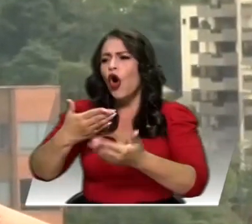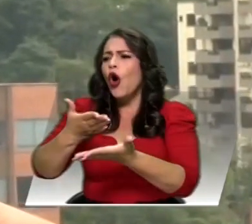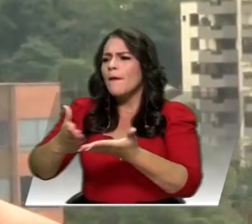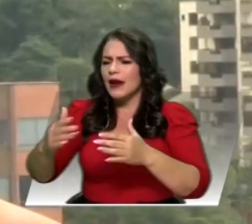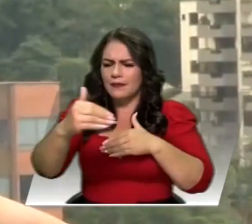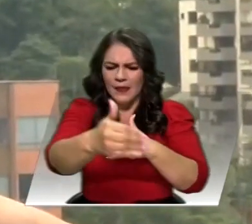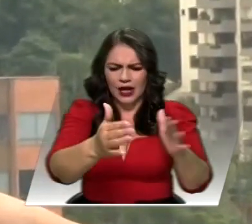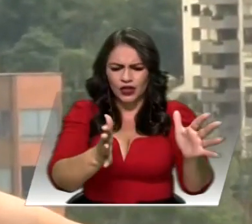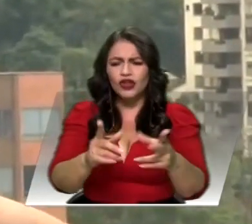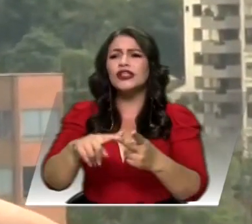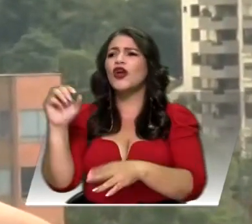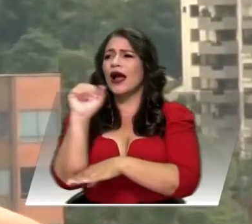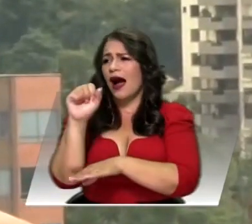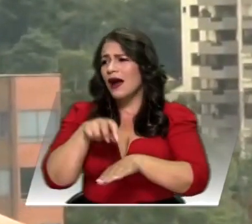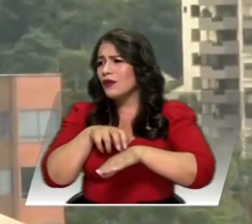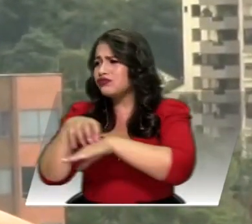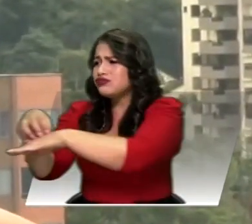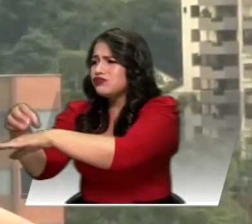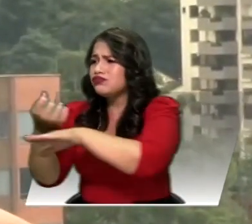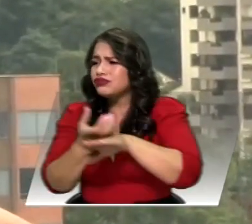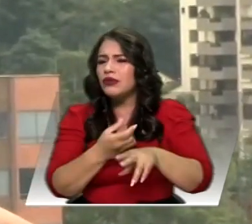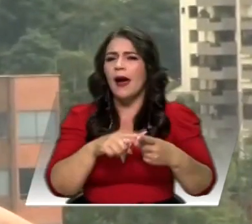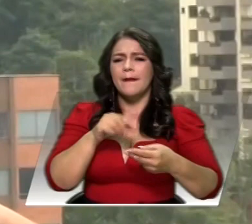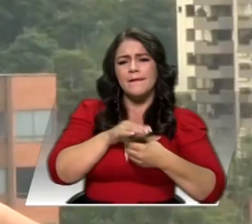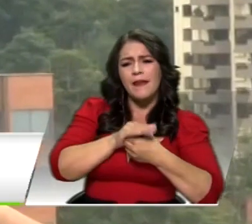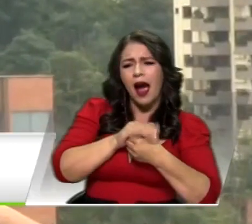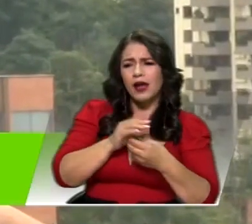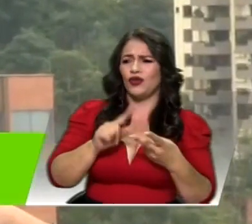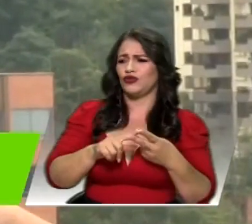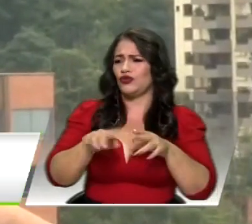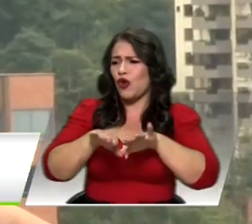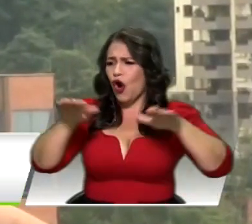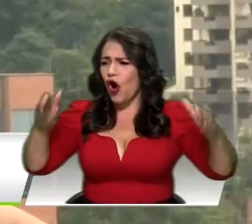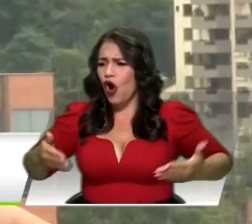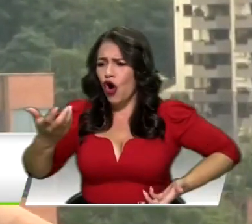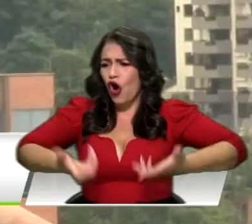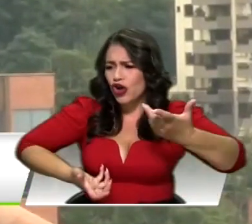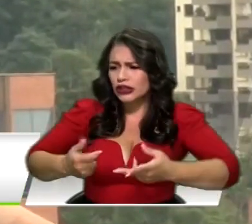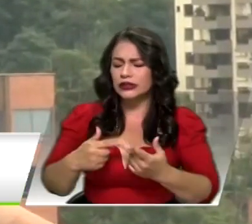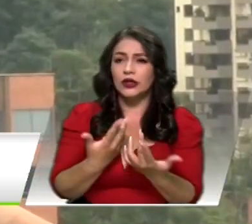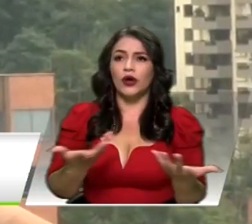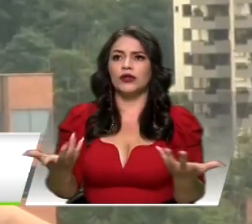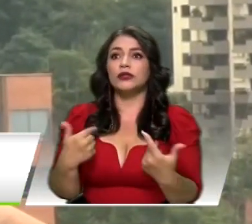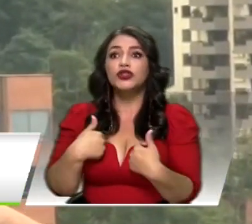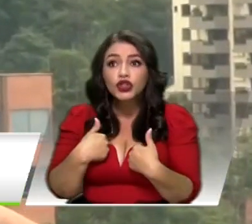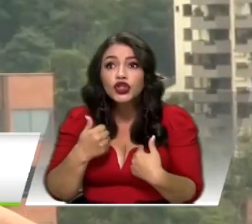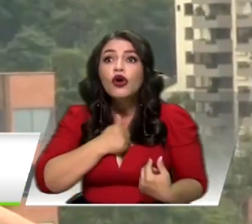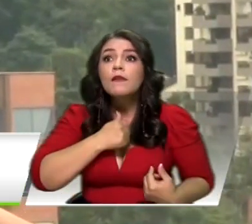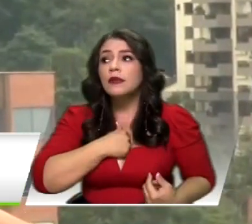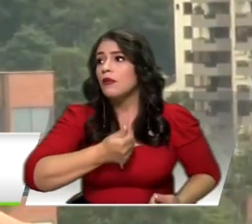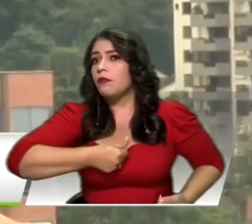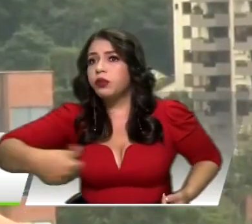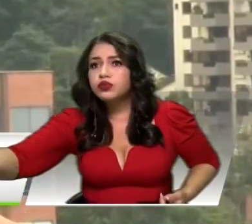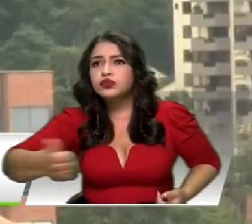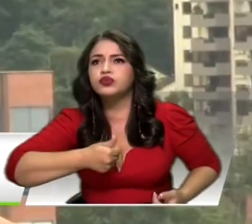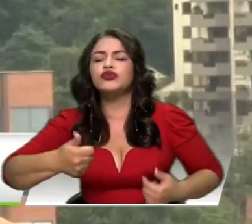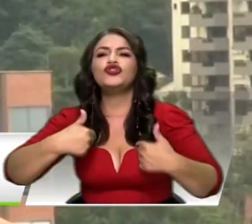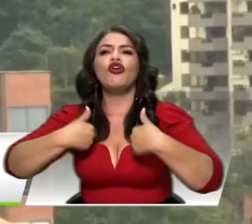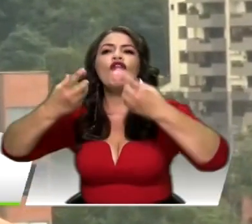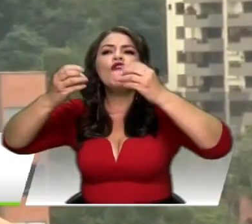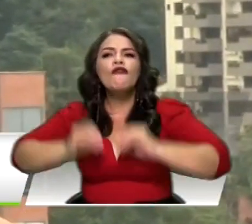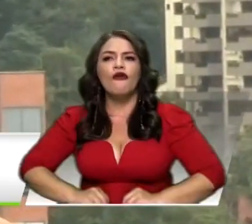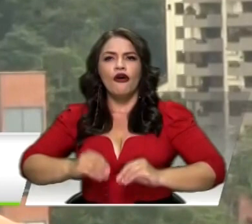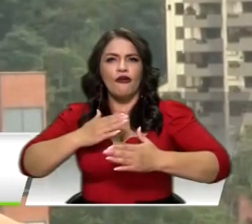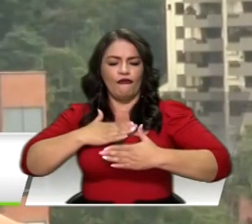en el carro, compré los inodoros, escogí la cocina. ¿Sí entendés? O sea, tantos lo quería a mi medida, a